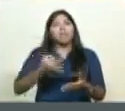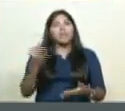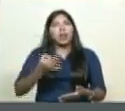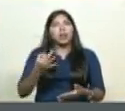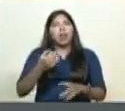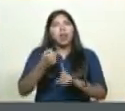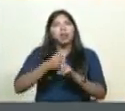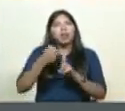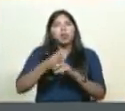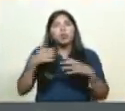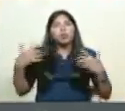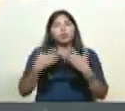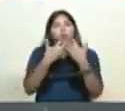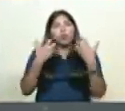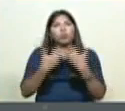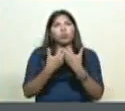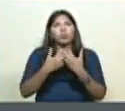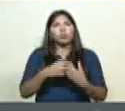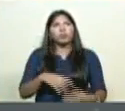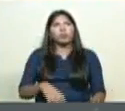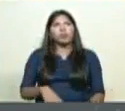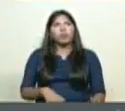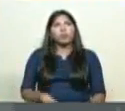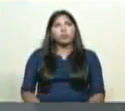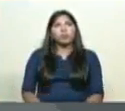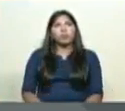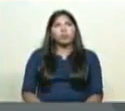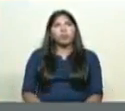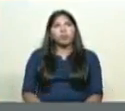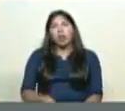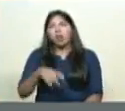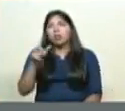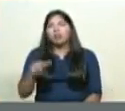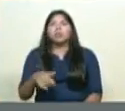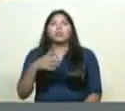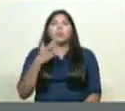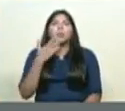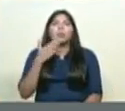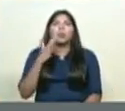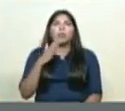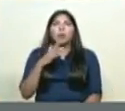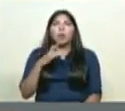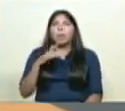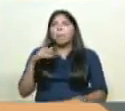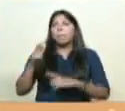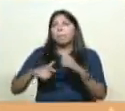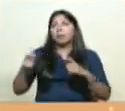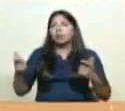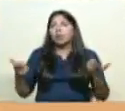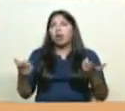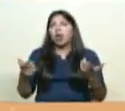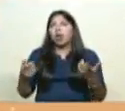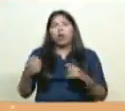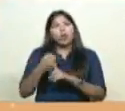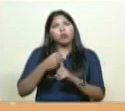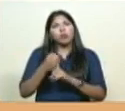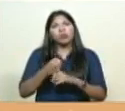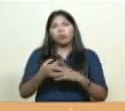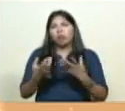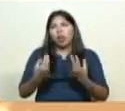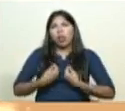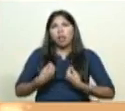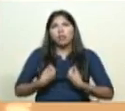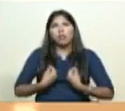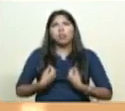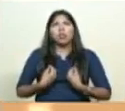lucha. Y si vamos a hablar de mártires, nosotros tenemos montañas de mártires. Si vamos a hablar de gente que se inmola en pro de la vida, nosotros tenemos montañas.